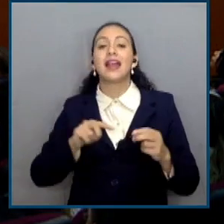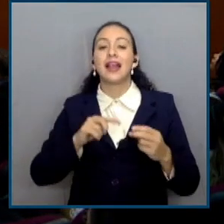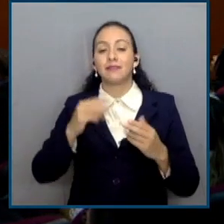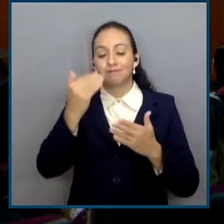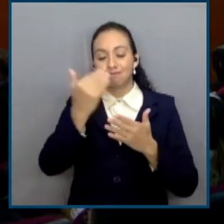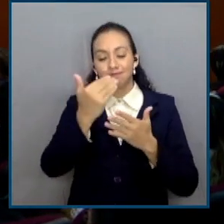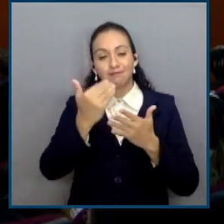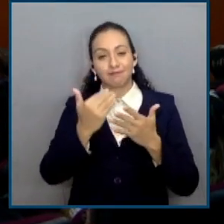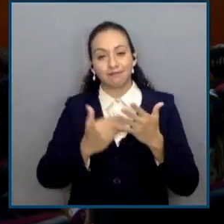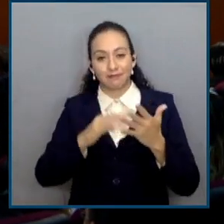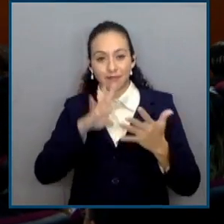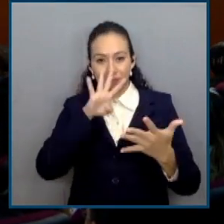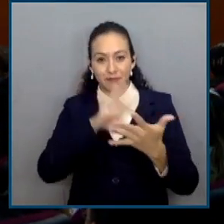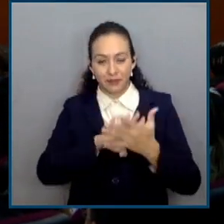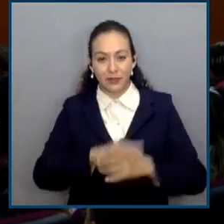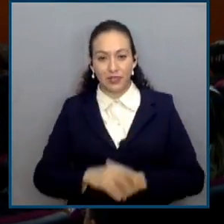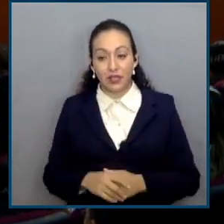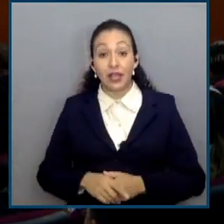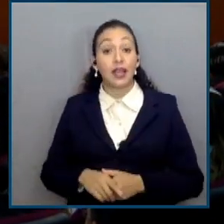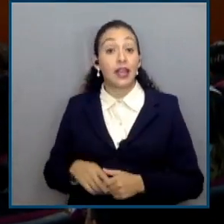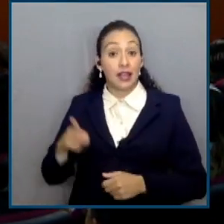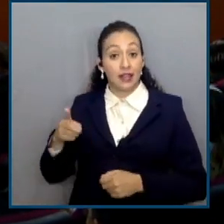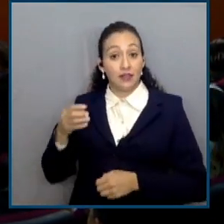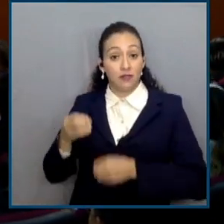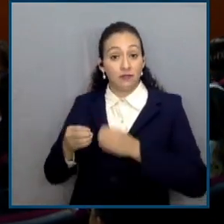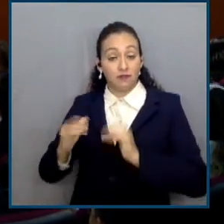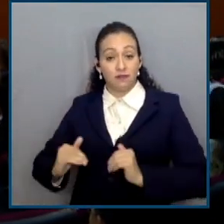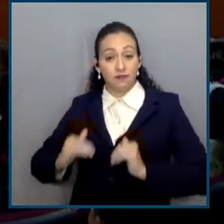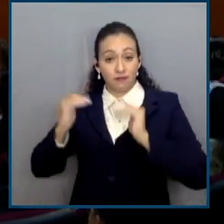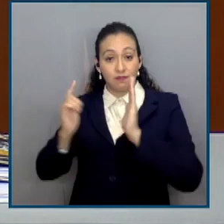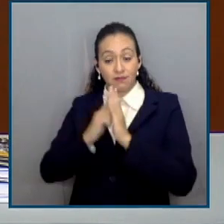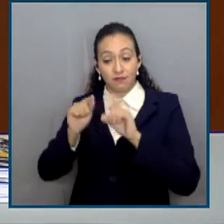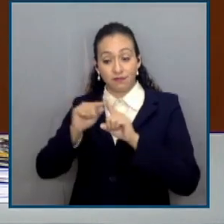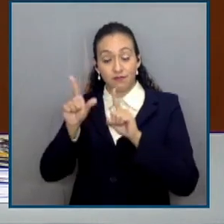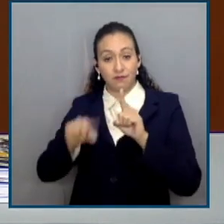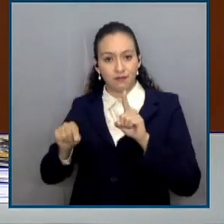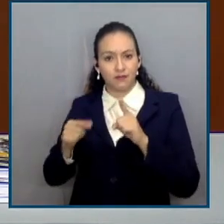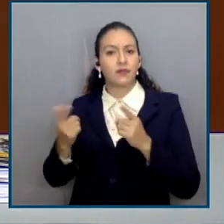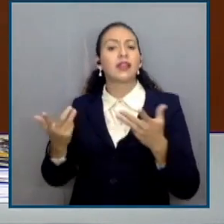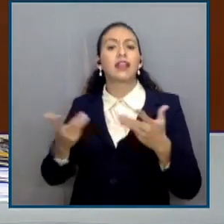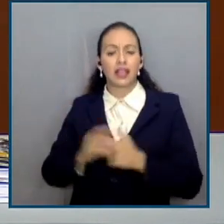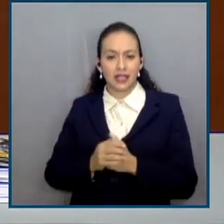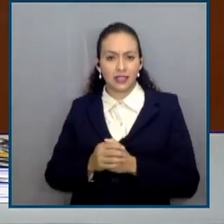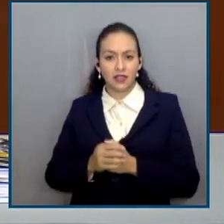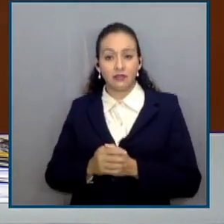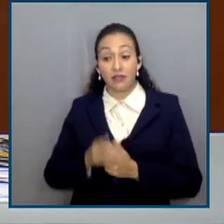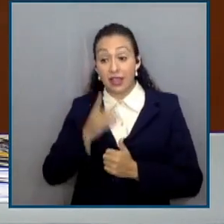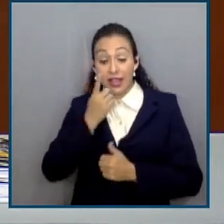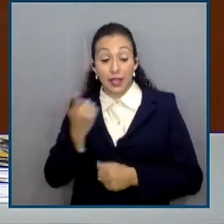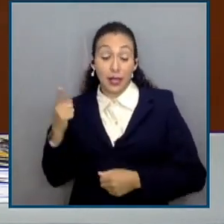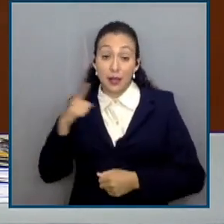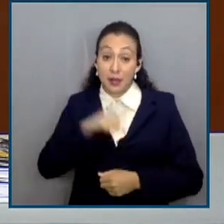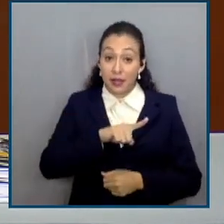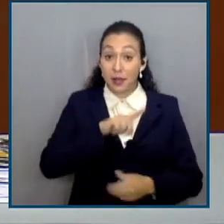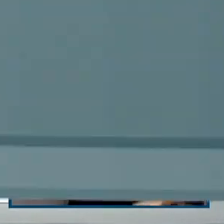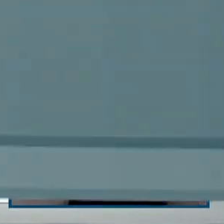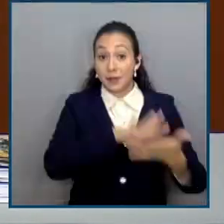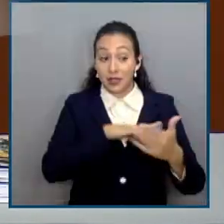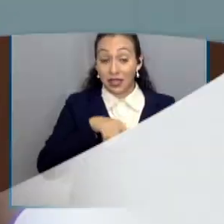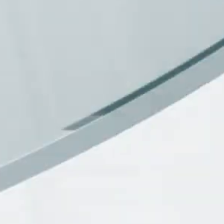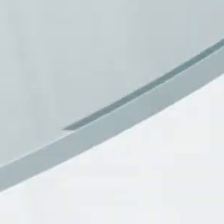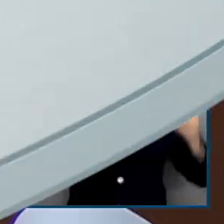Corte que obligan a las autoridades penitenciarias a proteger los derechos de las mujeres en reclusión.